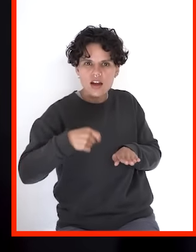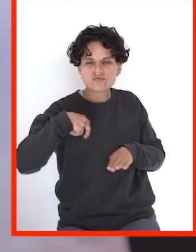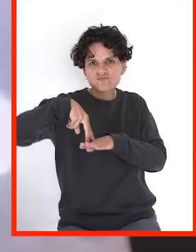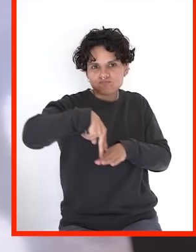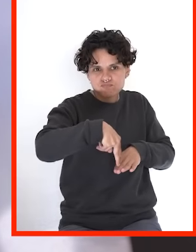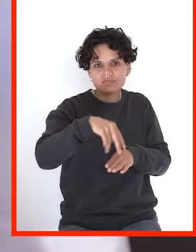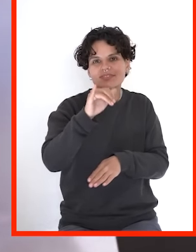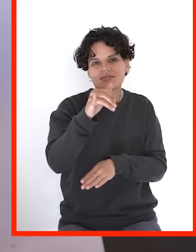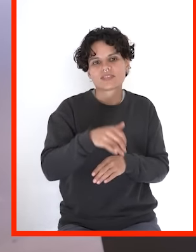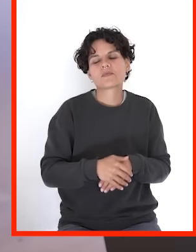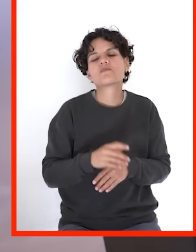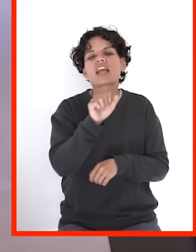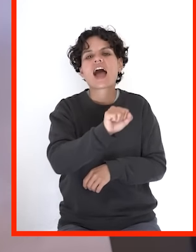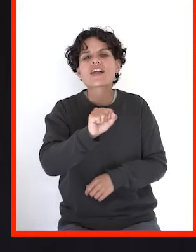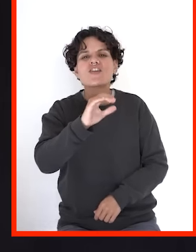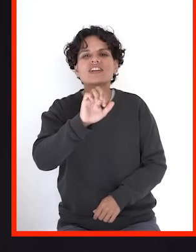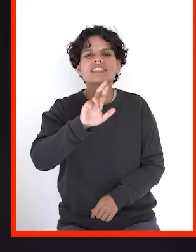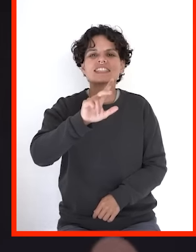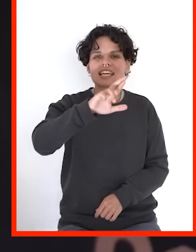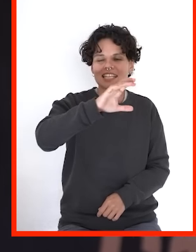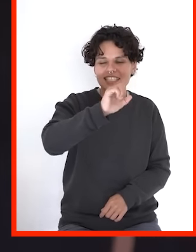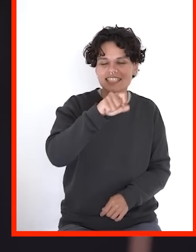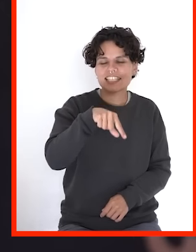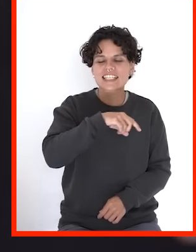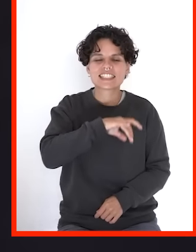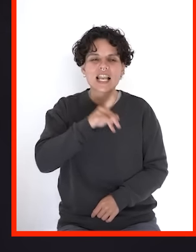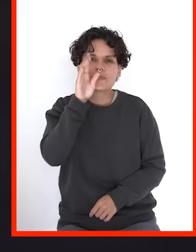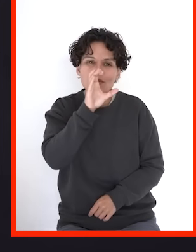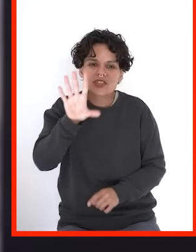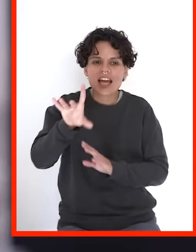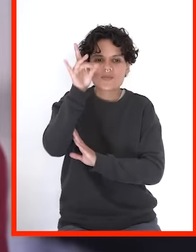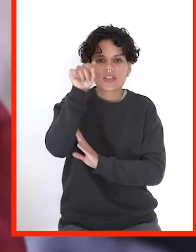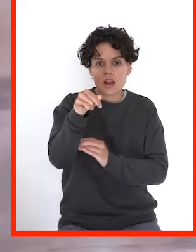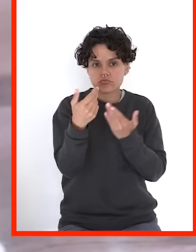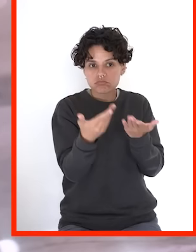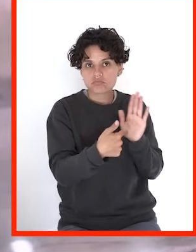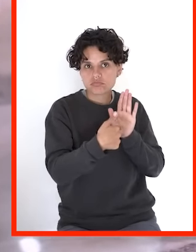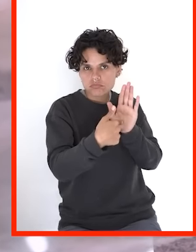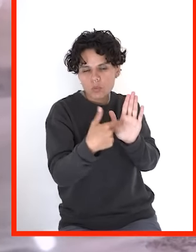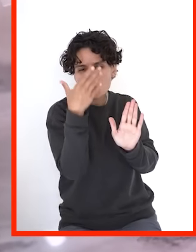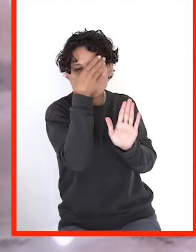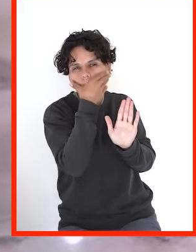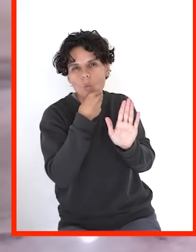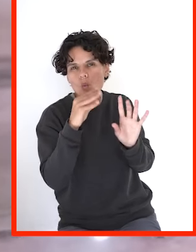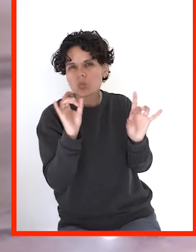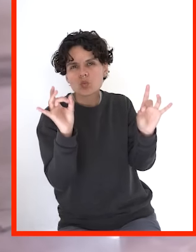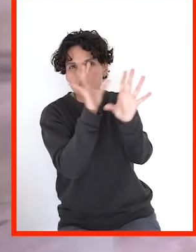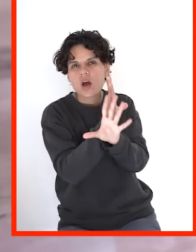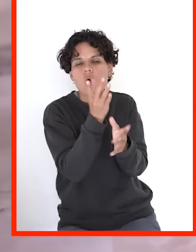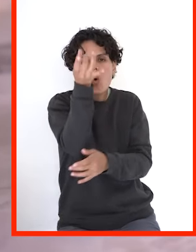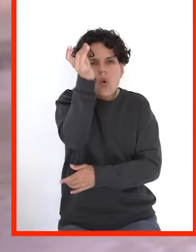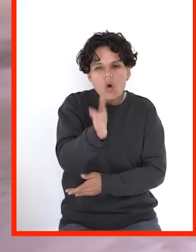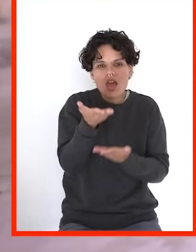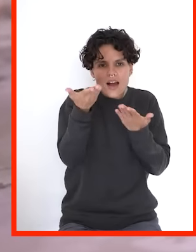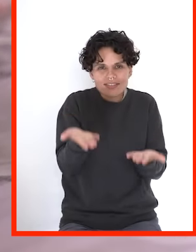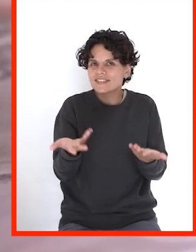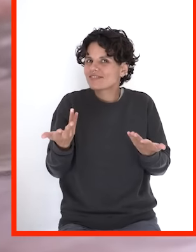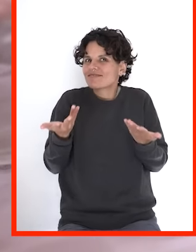lavar. @circachile, búscalas. Están ahí, son increíbles, ¿eh? Guapas, únicas, están de